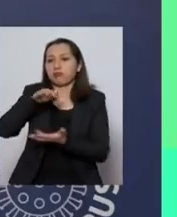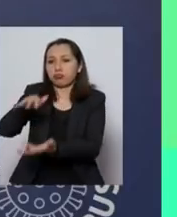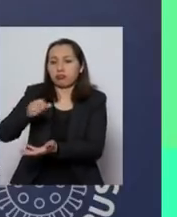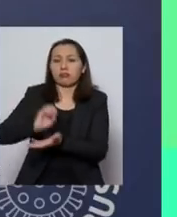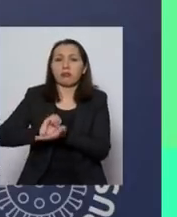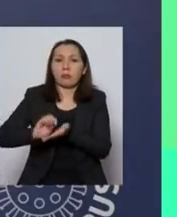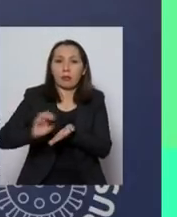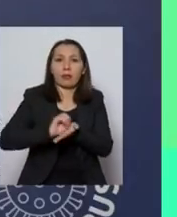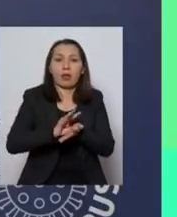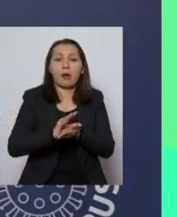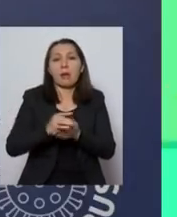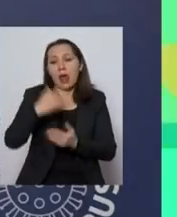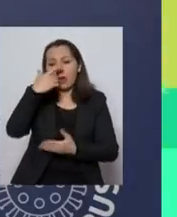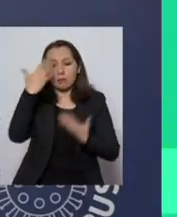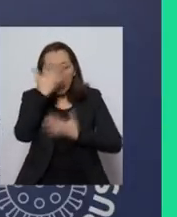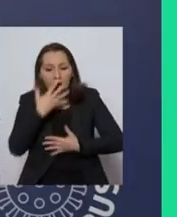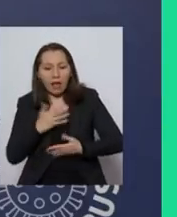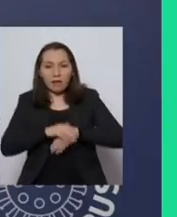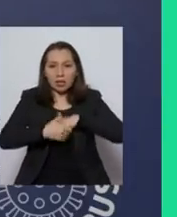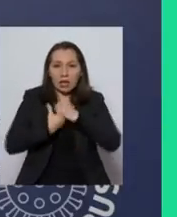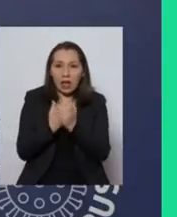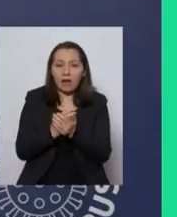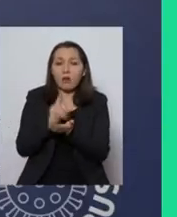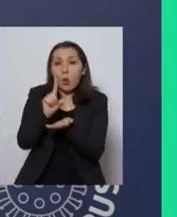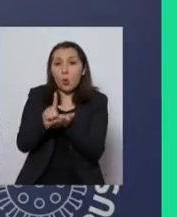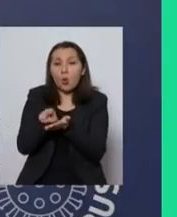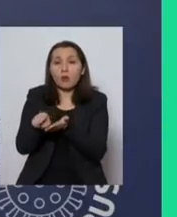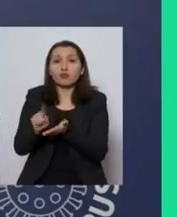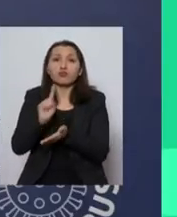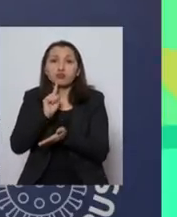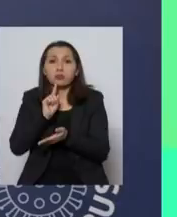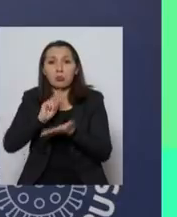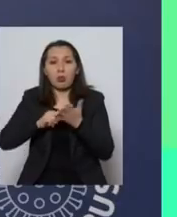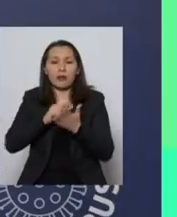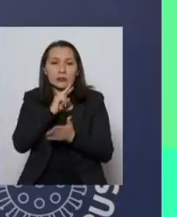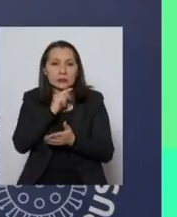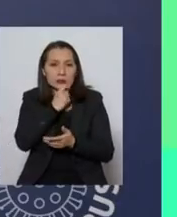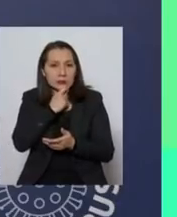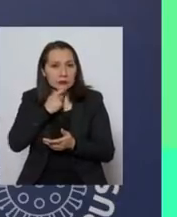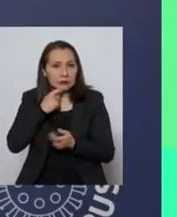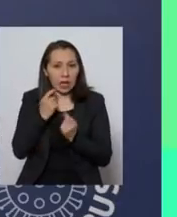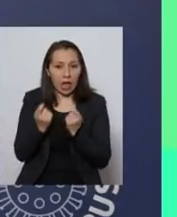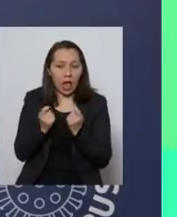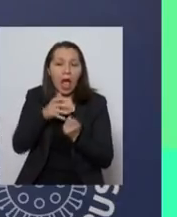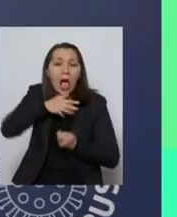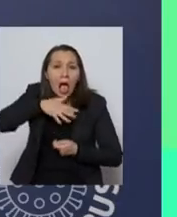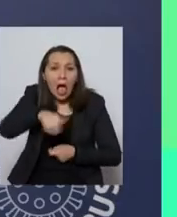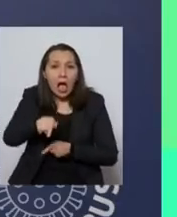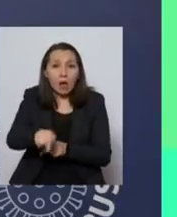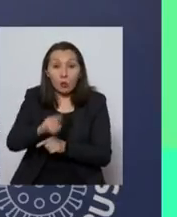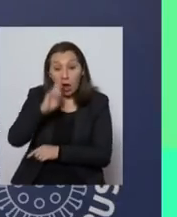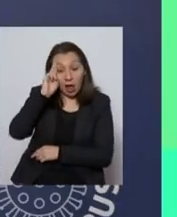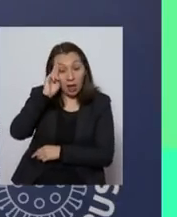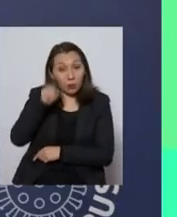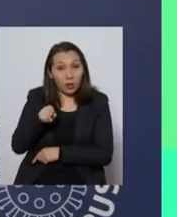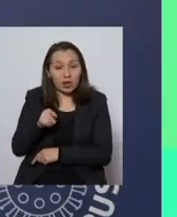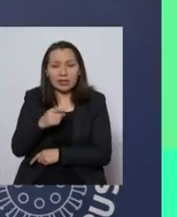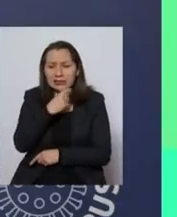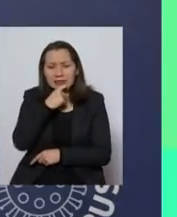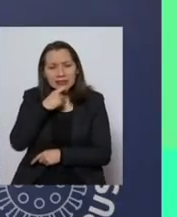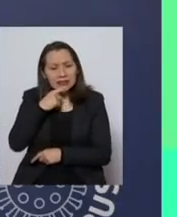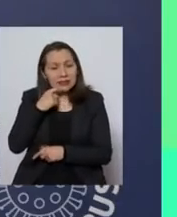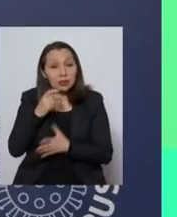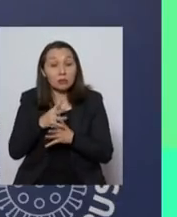para uso personal, aseo, a lugares que tienen esta carencia provocada por lo que recordamos es la